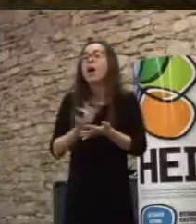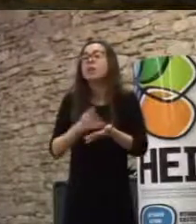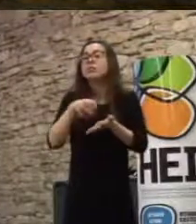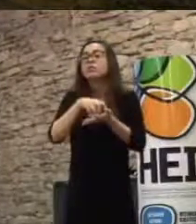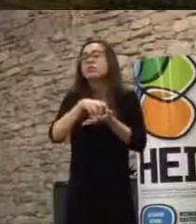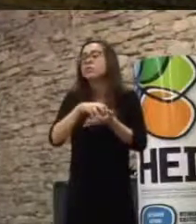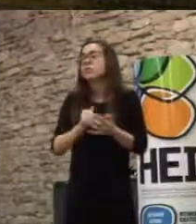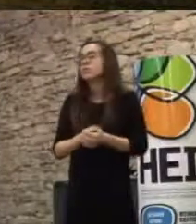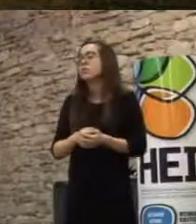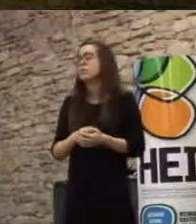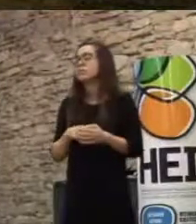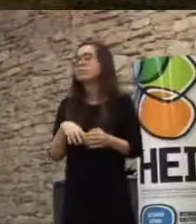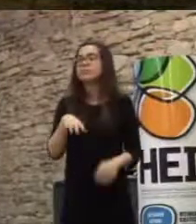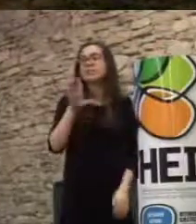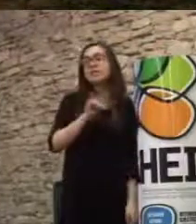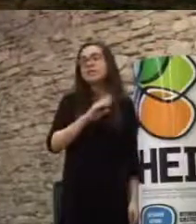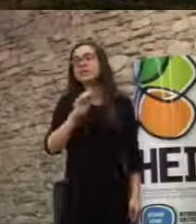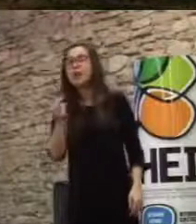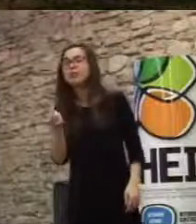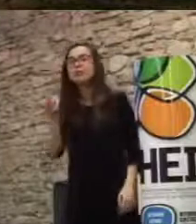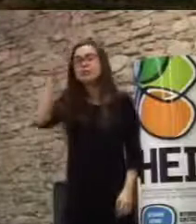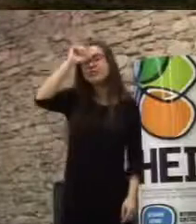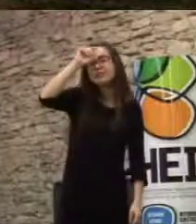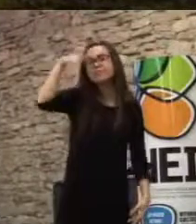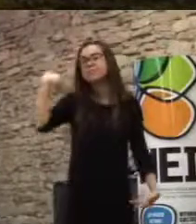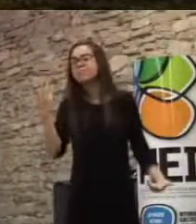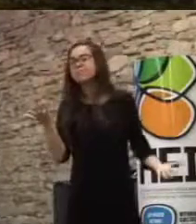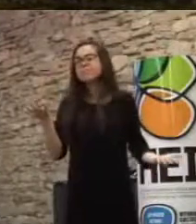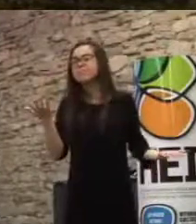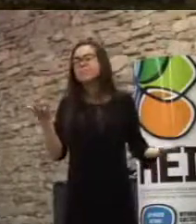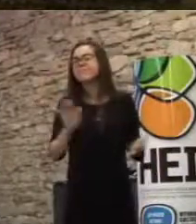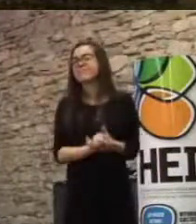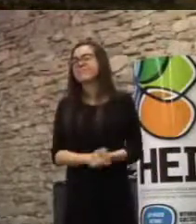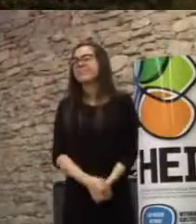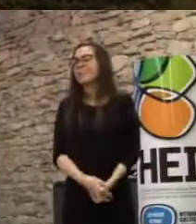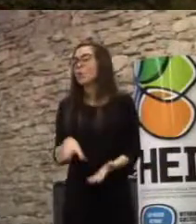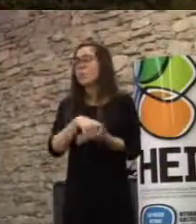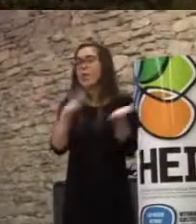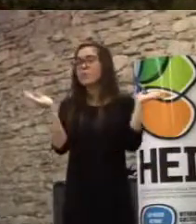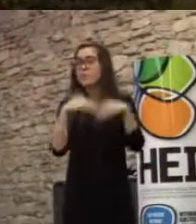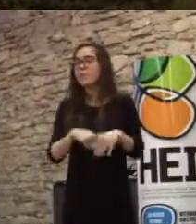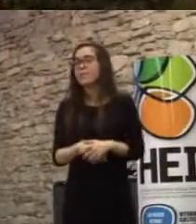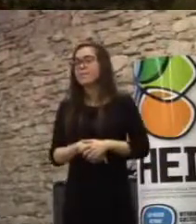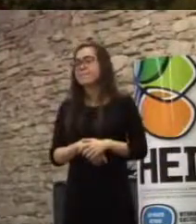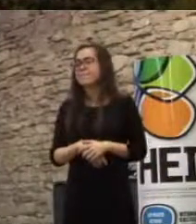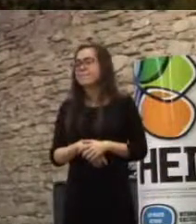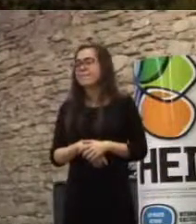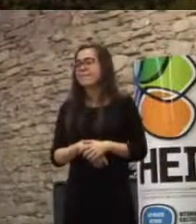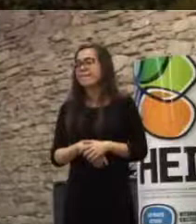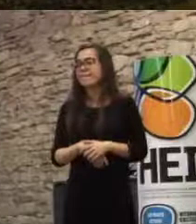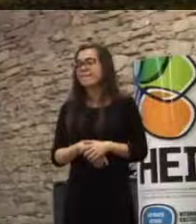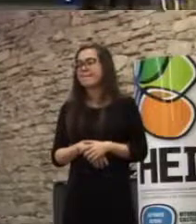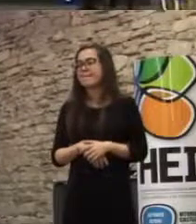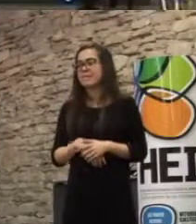esto es si esto es no esto no sé no no ayudas bueno pues vamos a ver si la